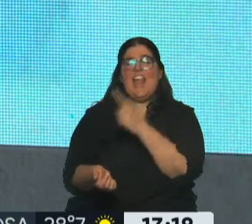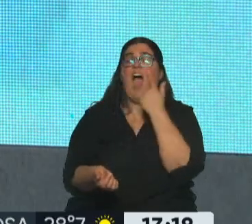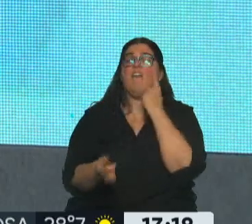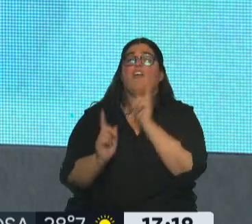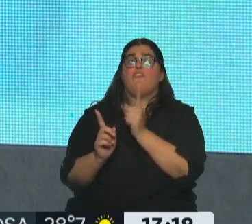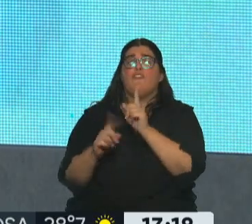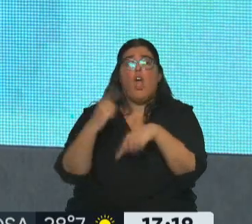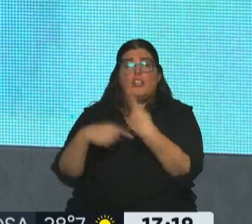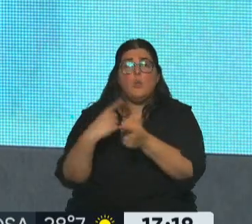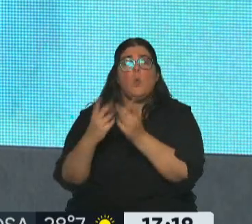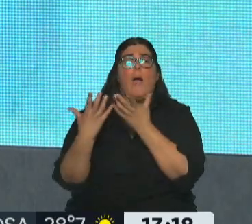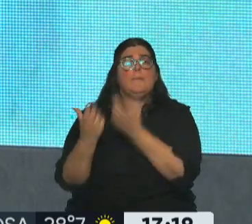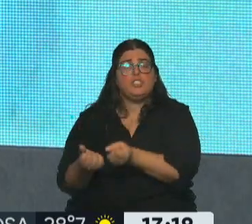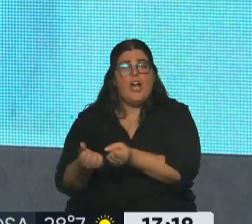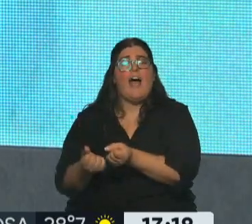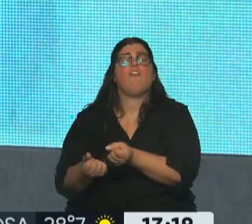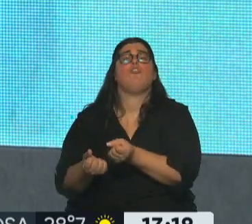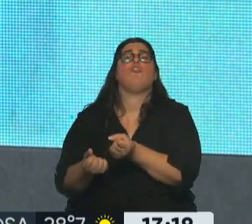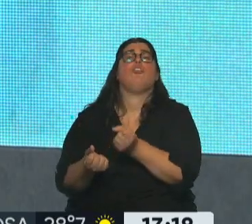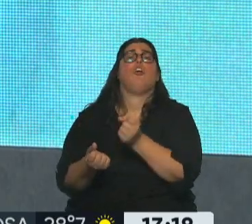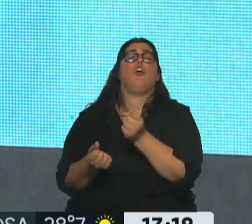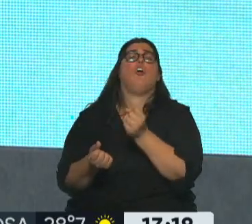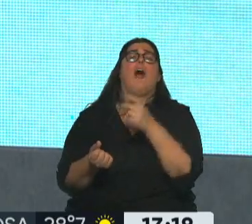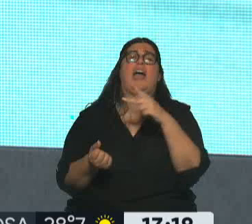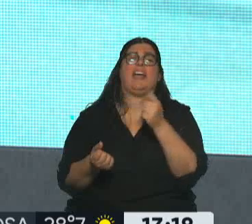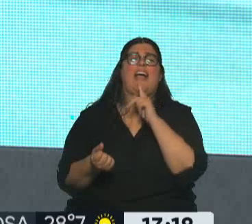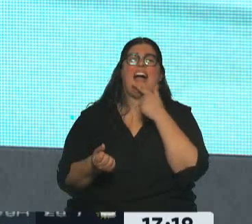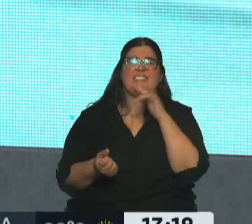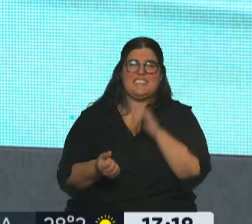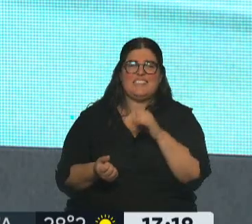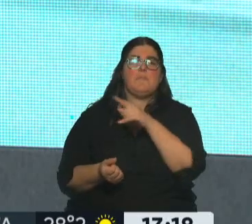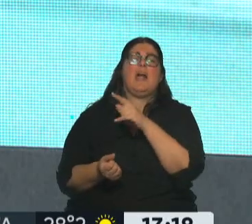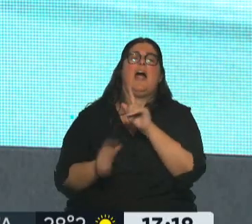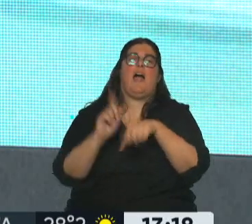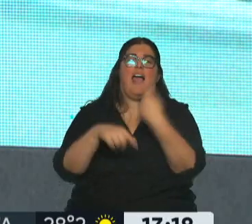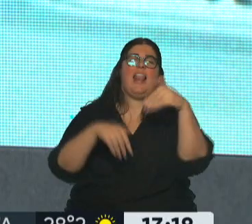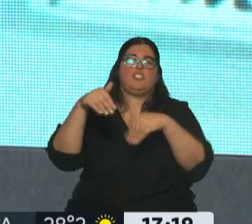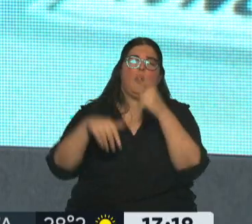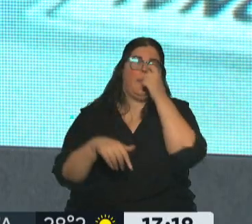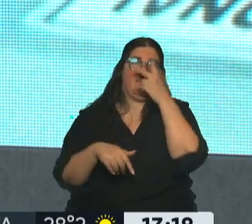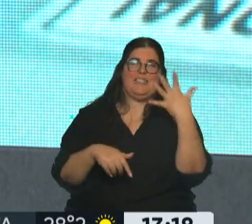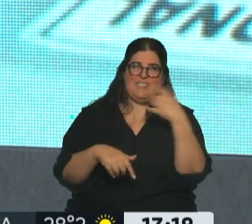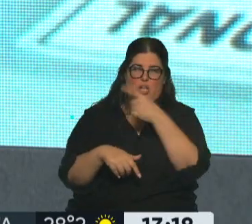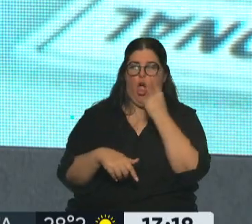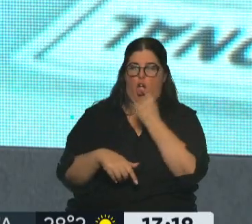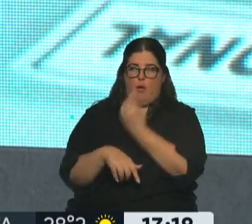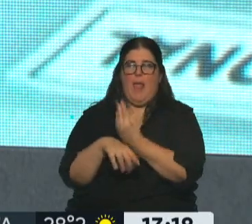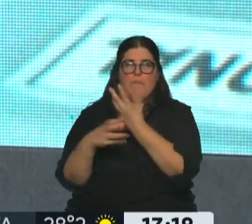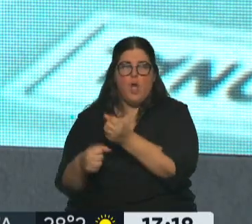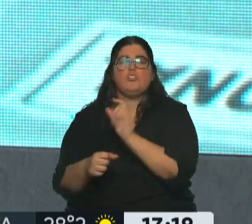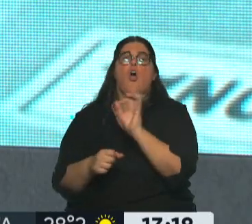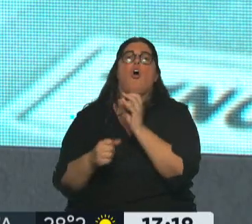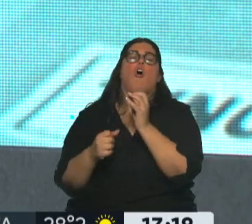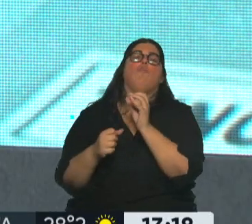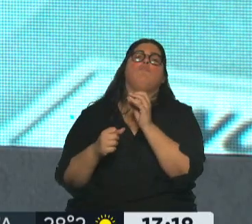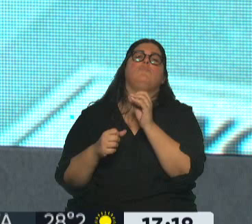cierta medida lo que es la candidatura de Kast para el 25, la extrema derecha, o si se comienza a constituir, como decía Leticia, un cierto